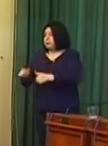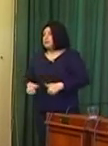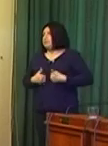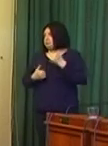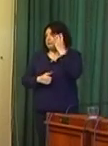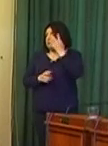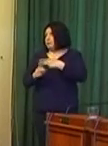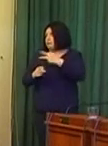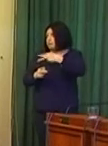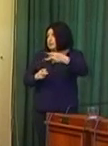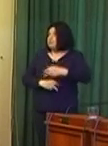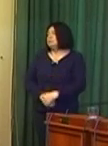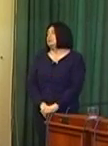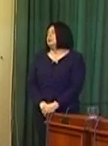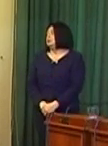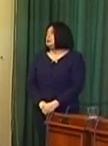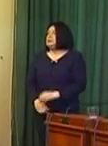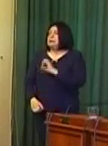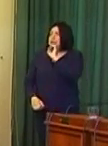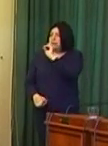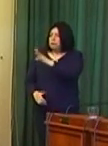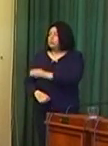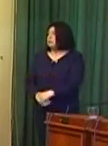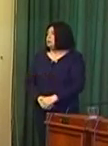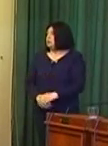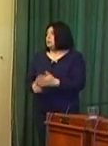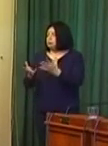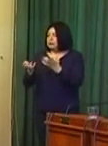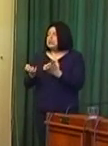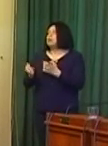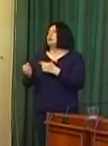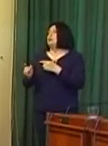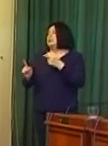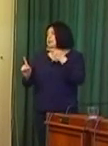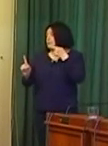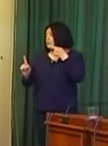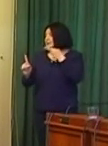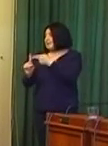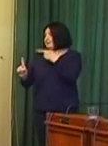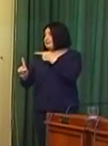vecinos. Dicho esto, quiero resaltar que